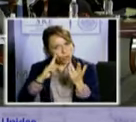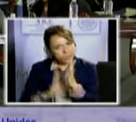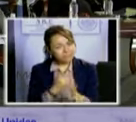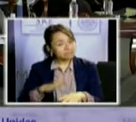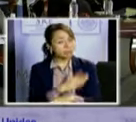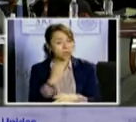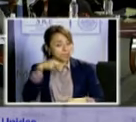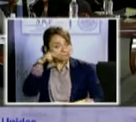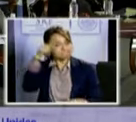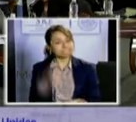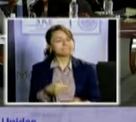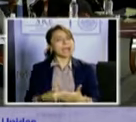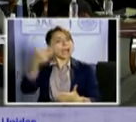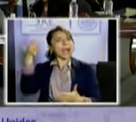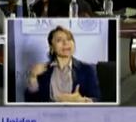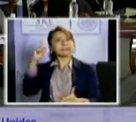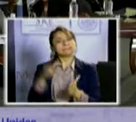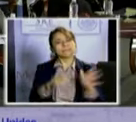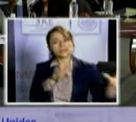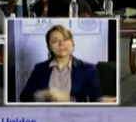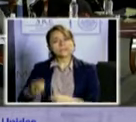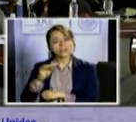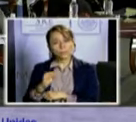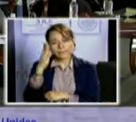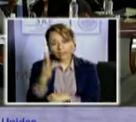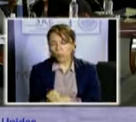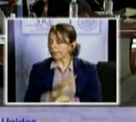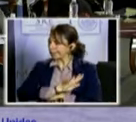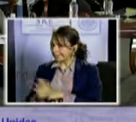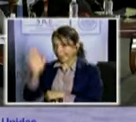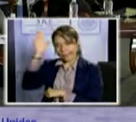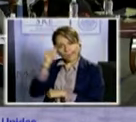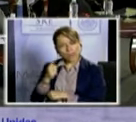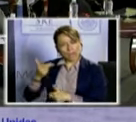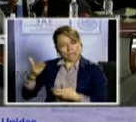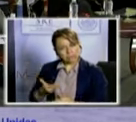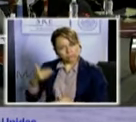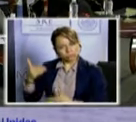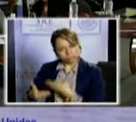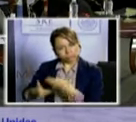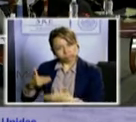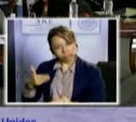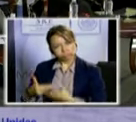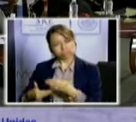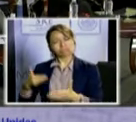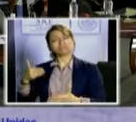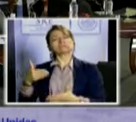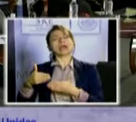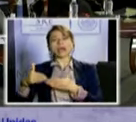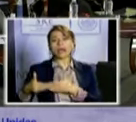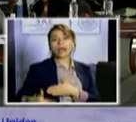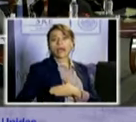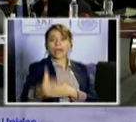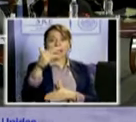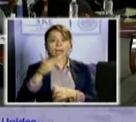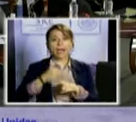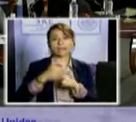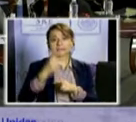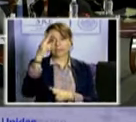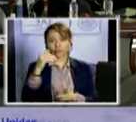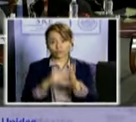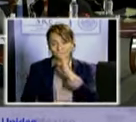desde 1999 y que va hasta el año 2019, ¿no?, que no